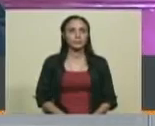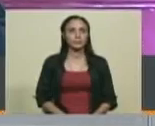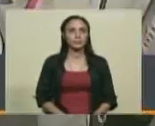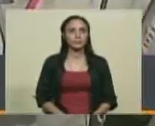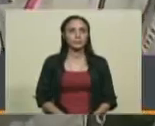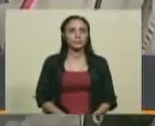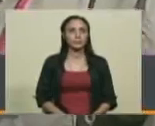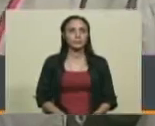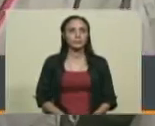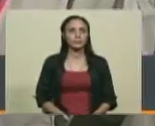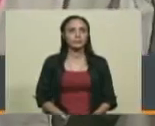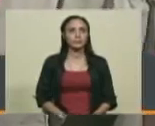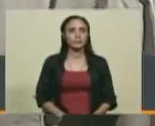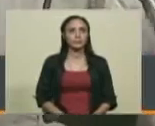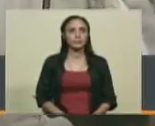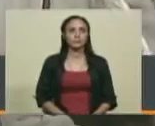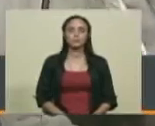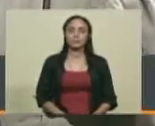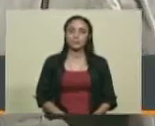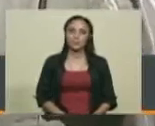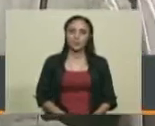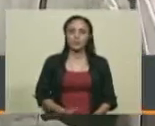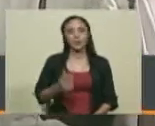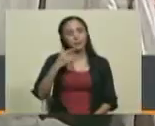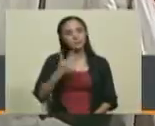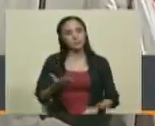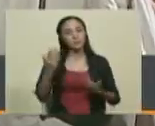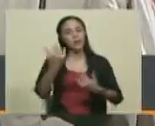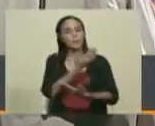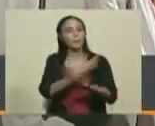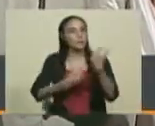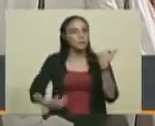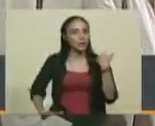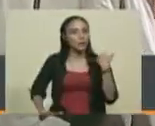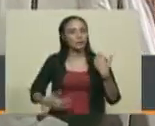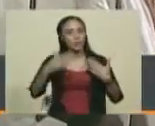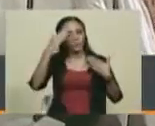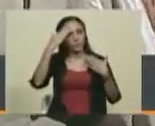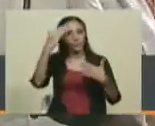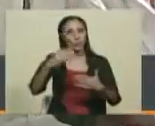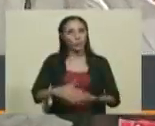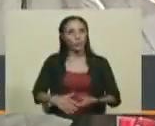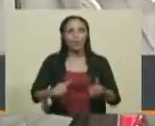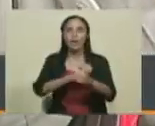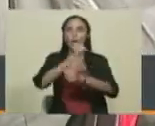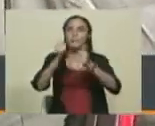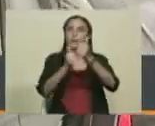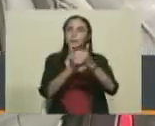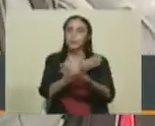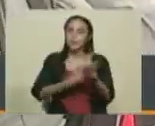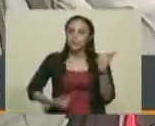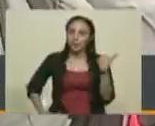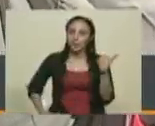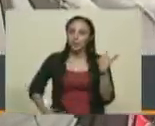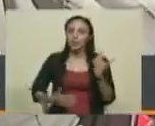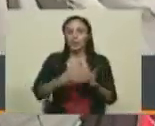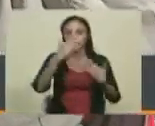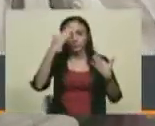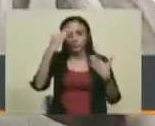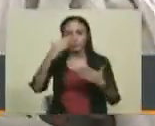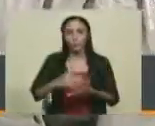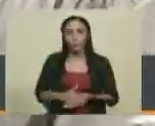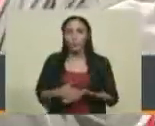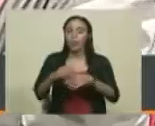Bueno, camarada presidente, un saludo. Camarada vicepresidente Tareq, ministro